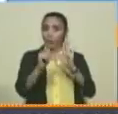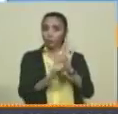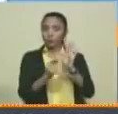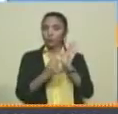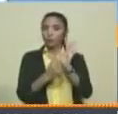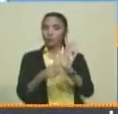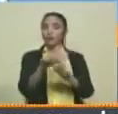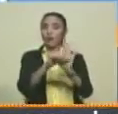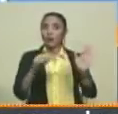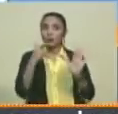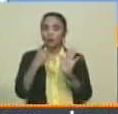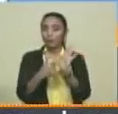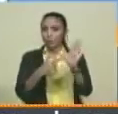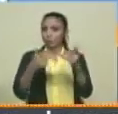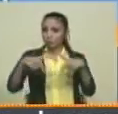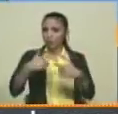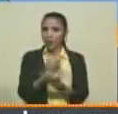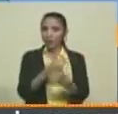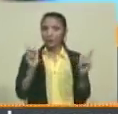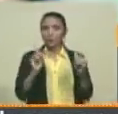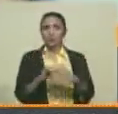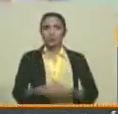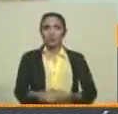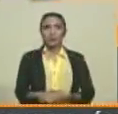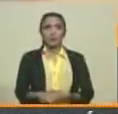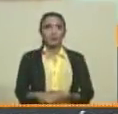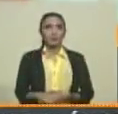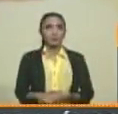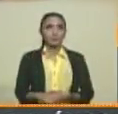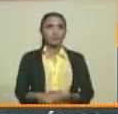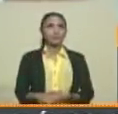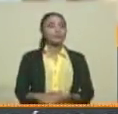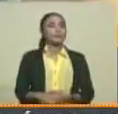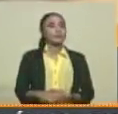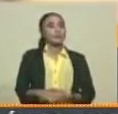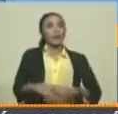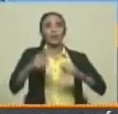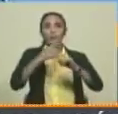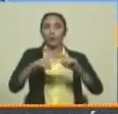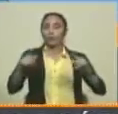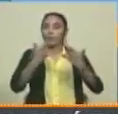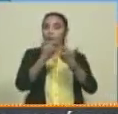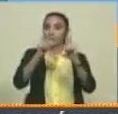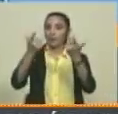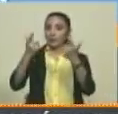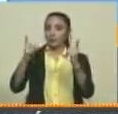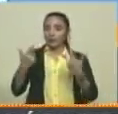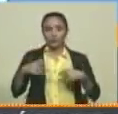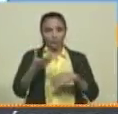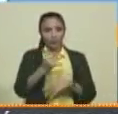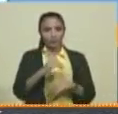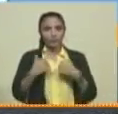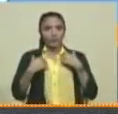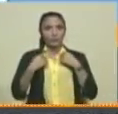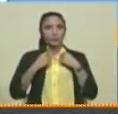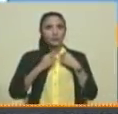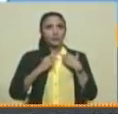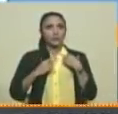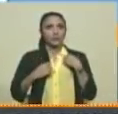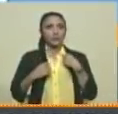país de América Latina y el Caribe. Las más amplias libertades. Pero la